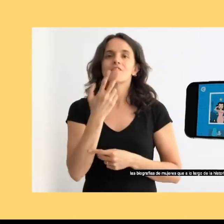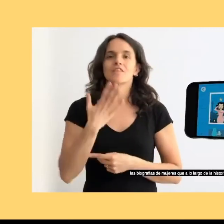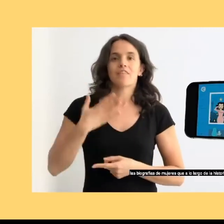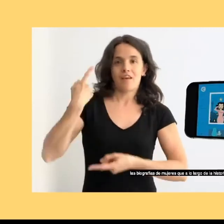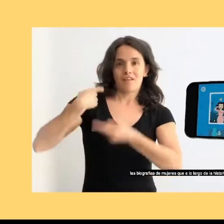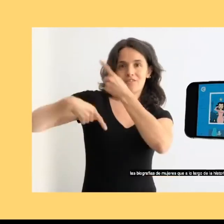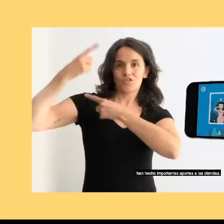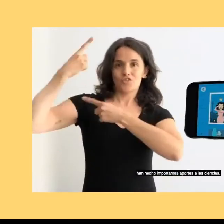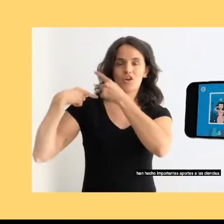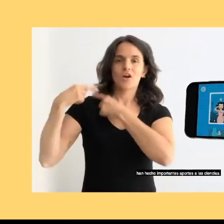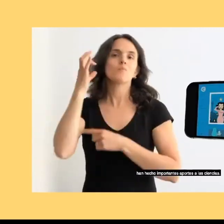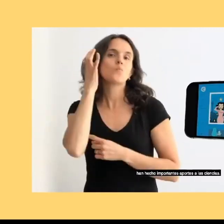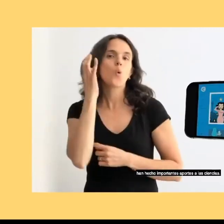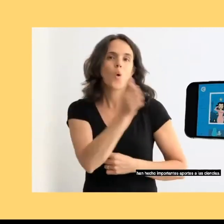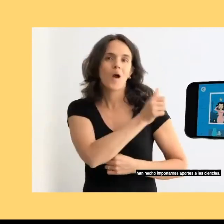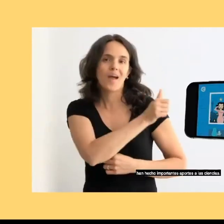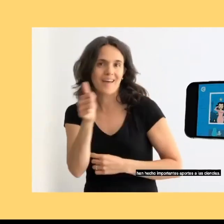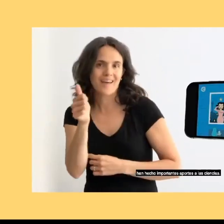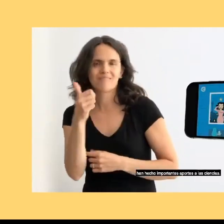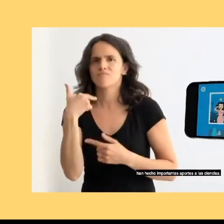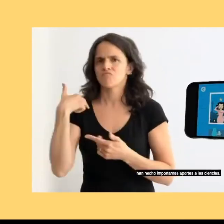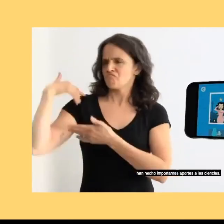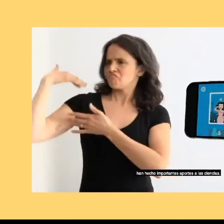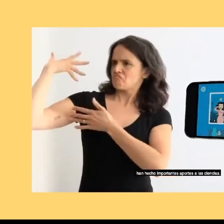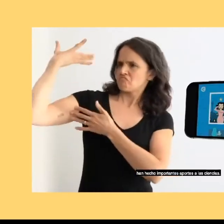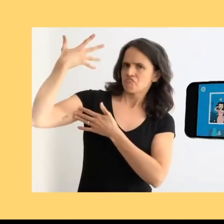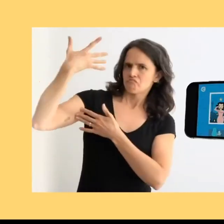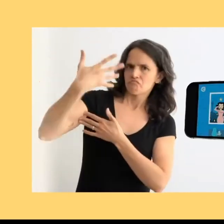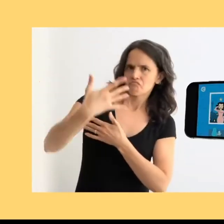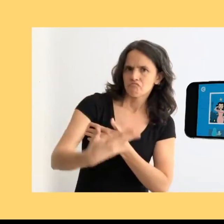a lo largo de la historia han hecho importantes aportes a las ciencias.